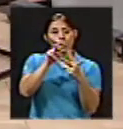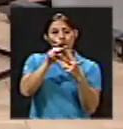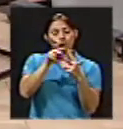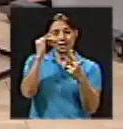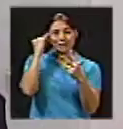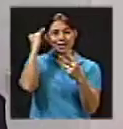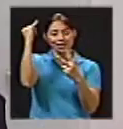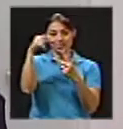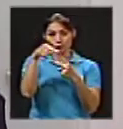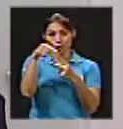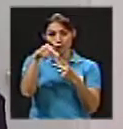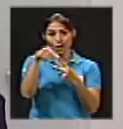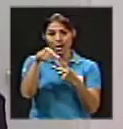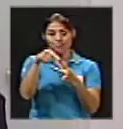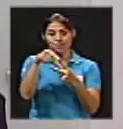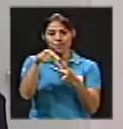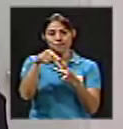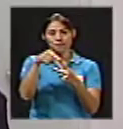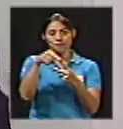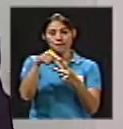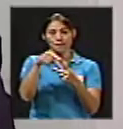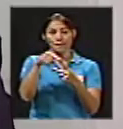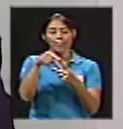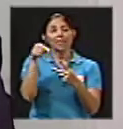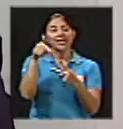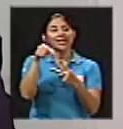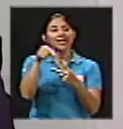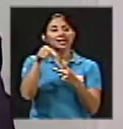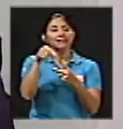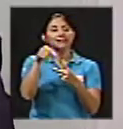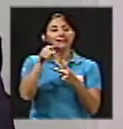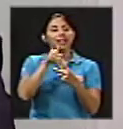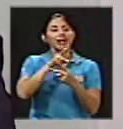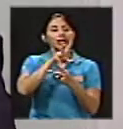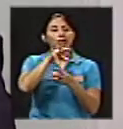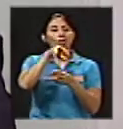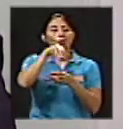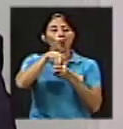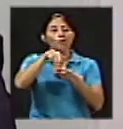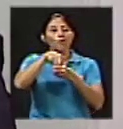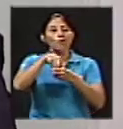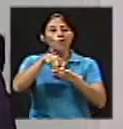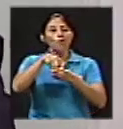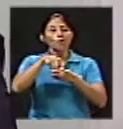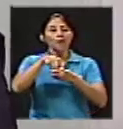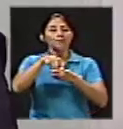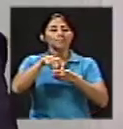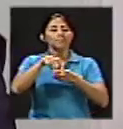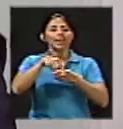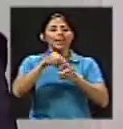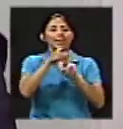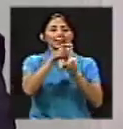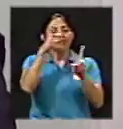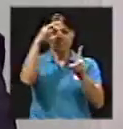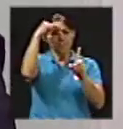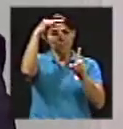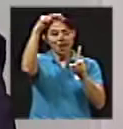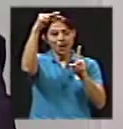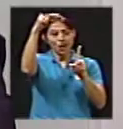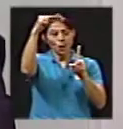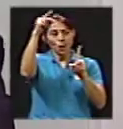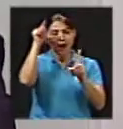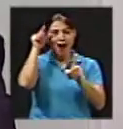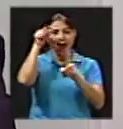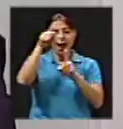es la que conforman ese lapso que va de México a Chile, de manera que es mucho, que son